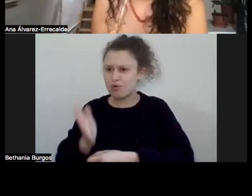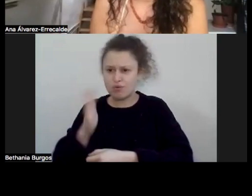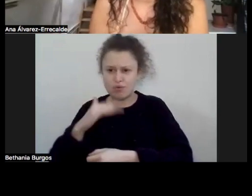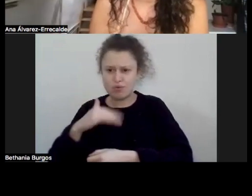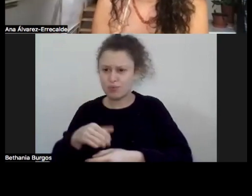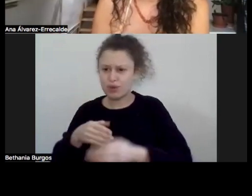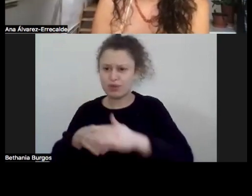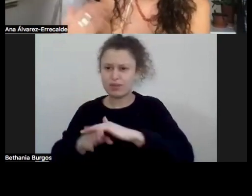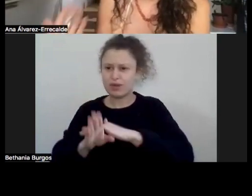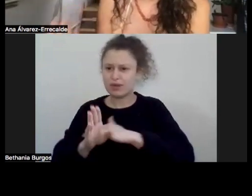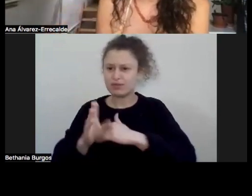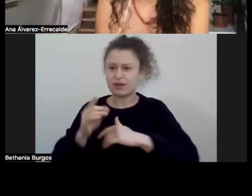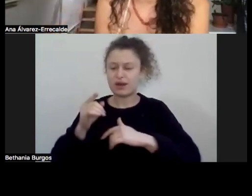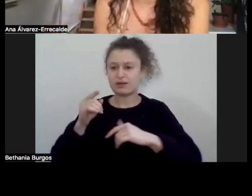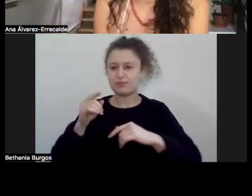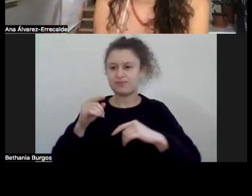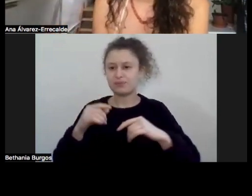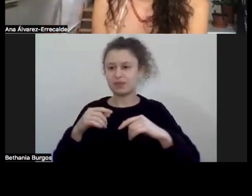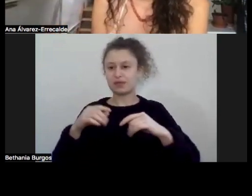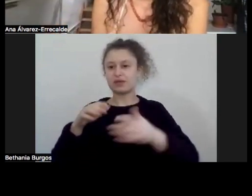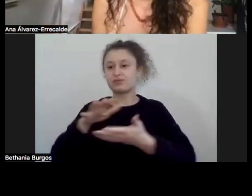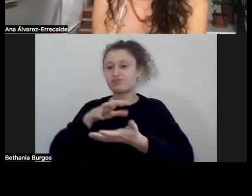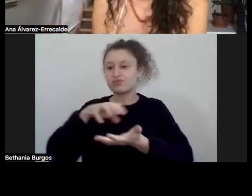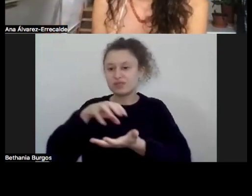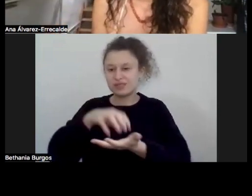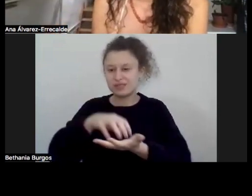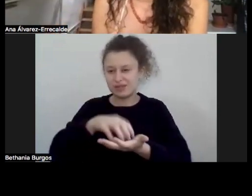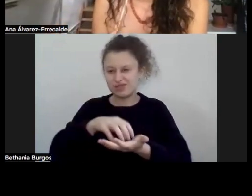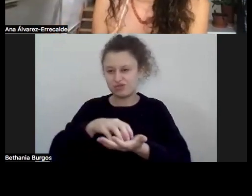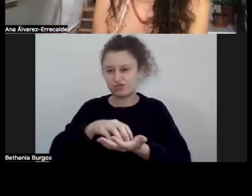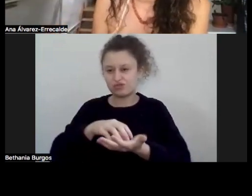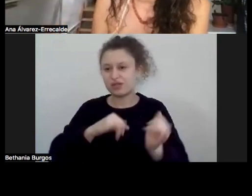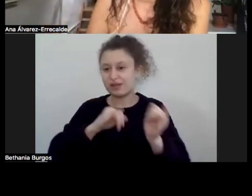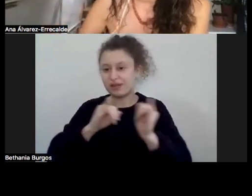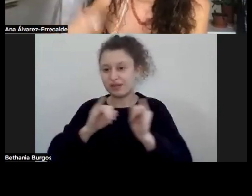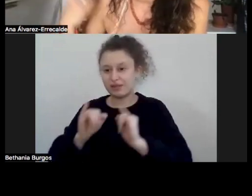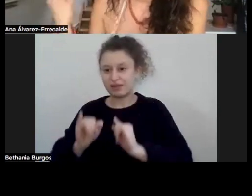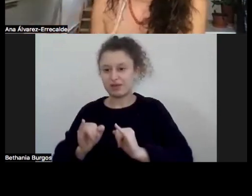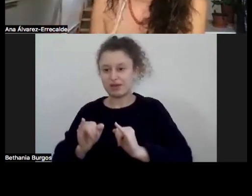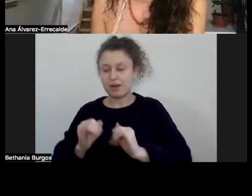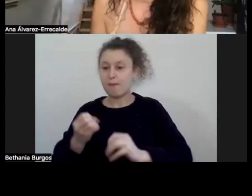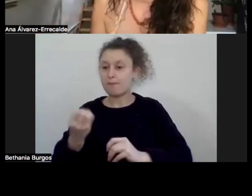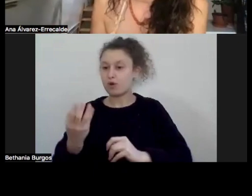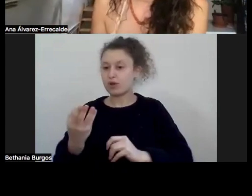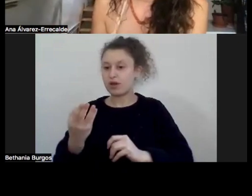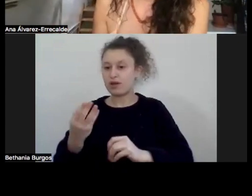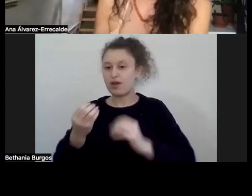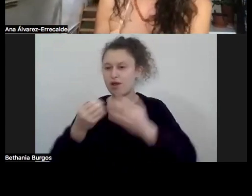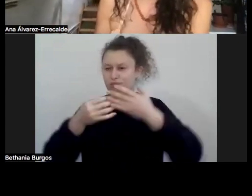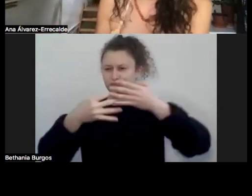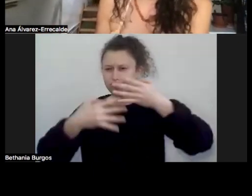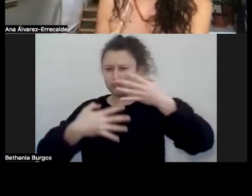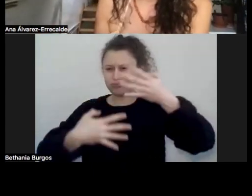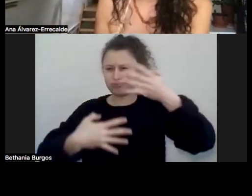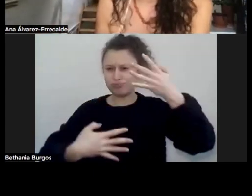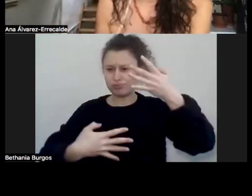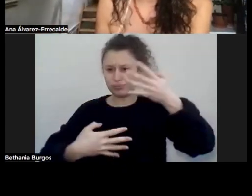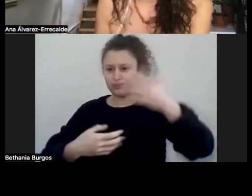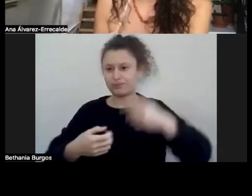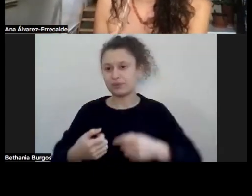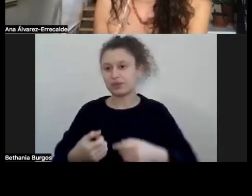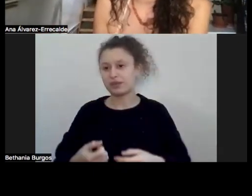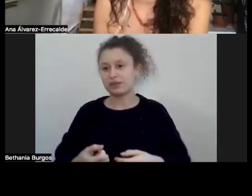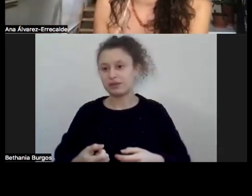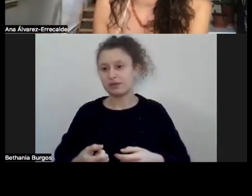día tienen una lista de espera muy grandes y los que tienen más fácil acceso son los que